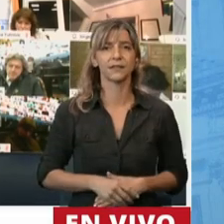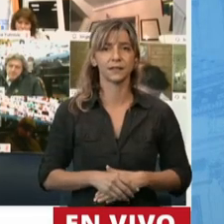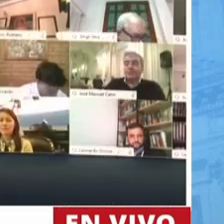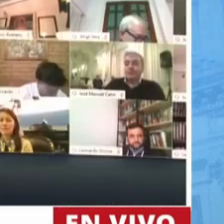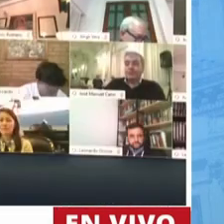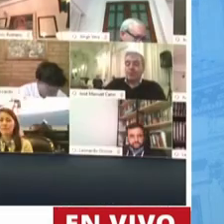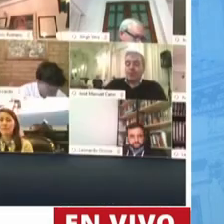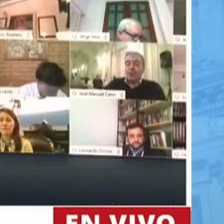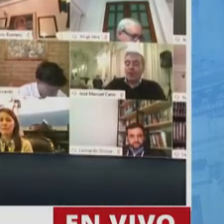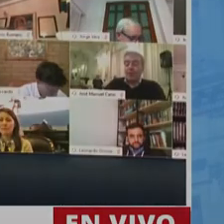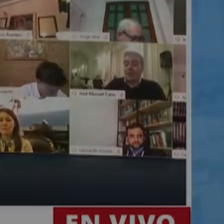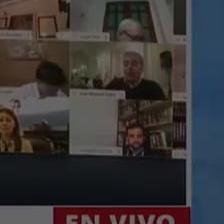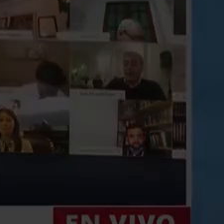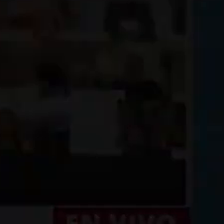Gracias, diputada.